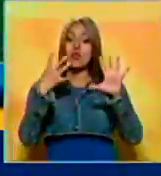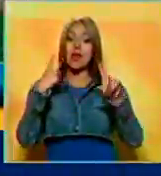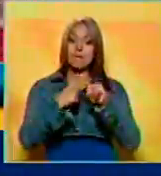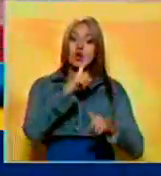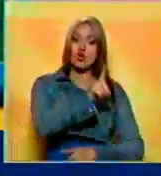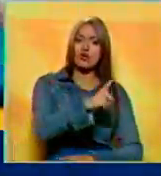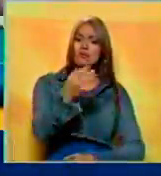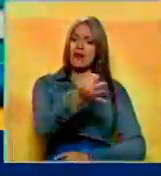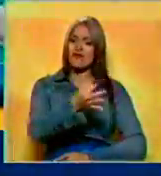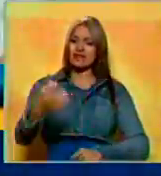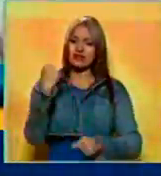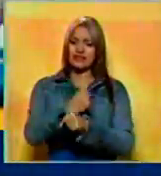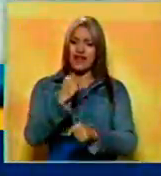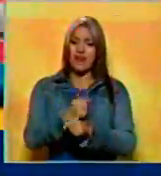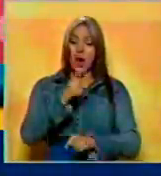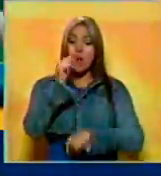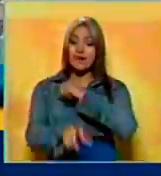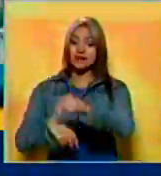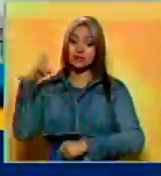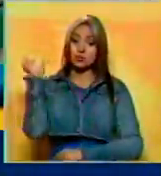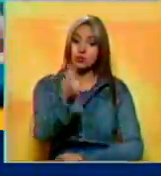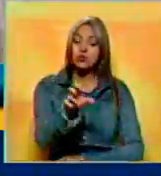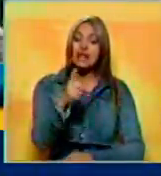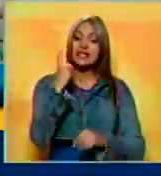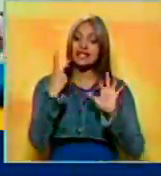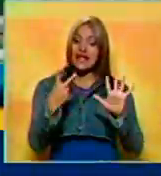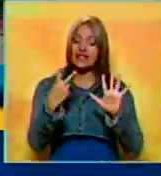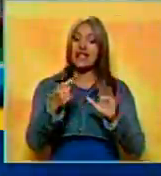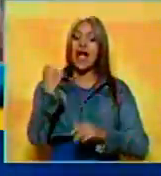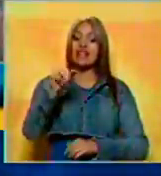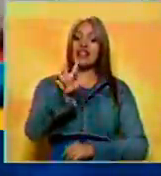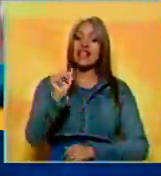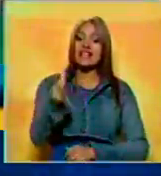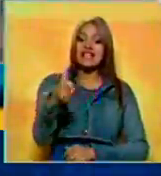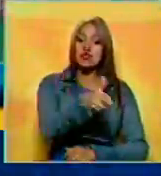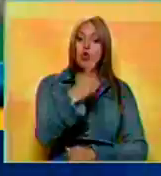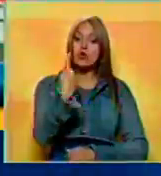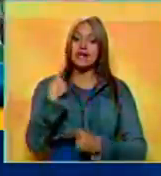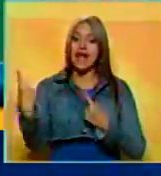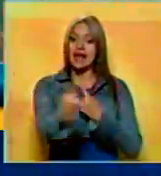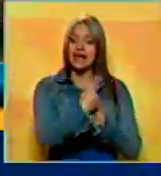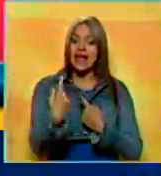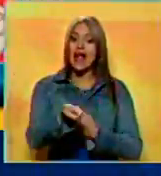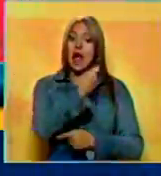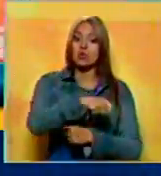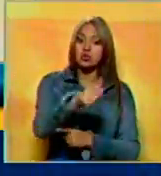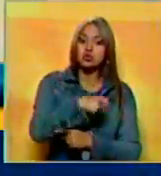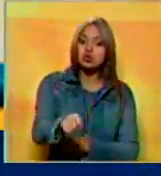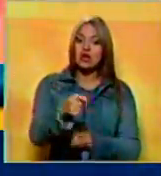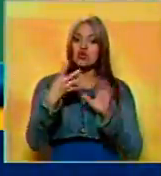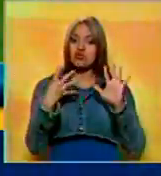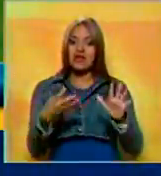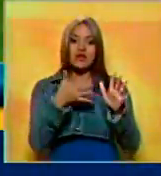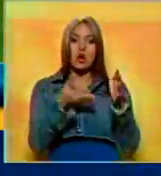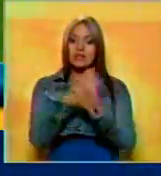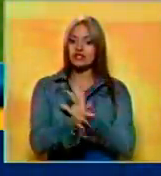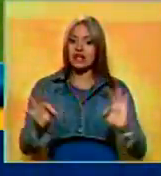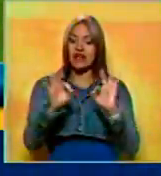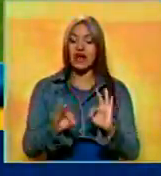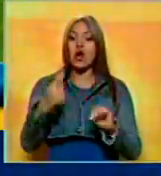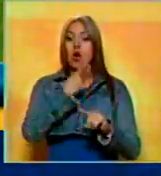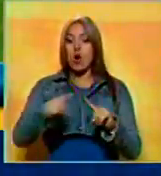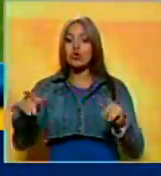Gran labor de Adam Wainwright, el abridor de San Luis. En siete entradas permitió tres hits y una carrera y abanicó a nueve. Por los Piratas, el criollo José